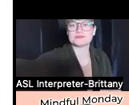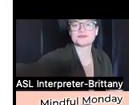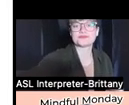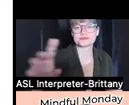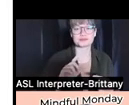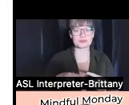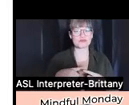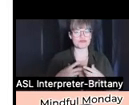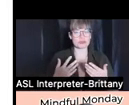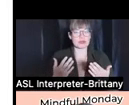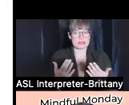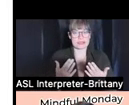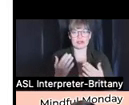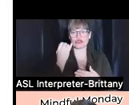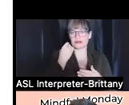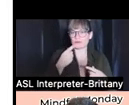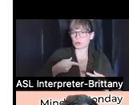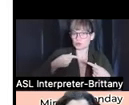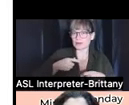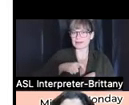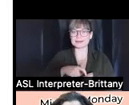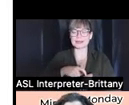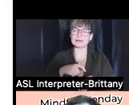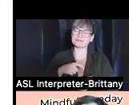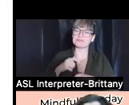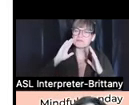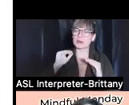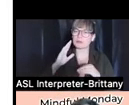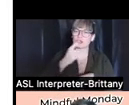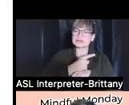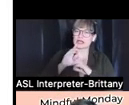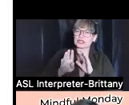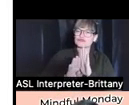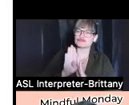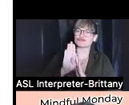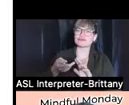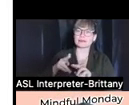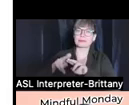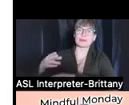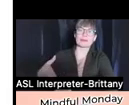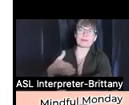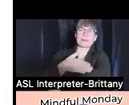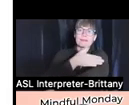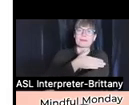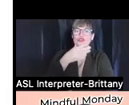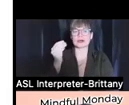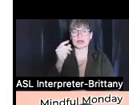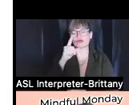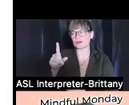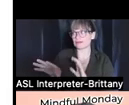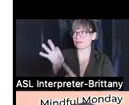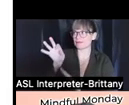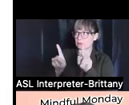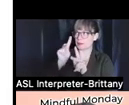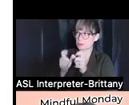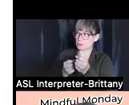no se sienten muy bien, o están teniendo un momento difícil, ojalá que el día mejore y reciban apoyo. Y